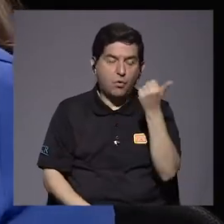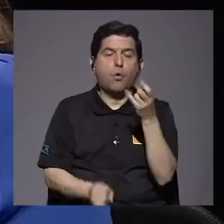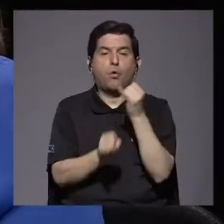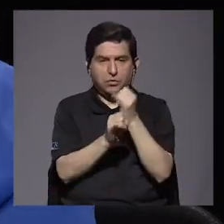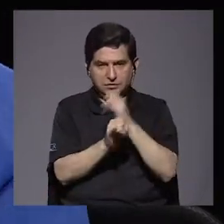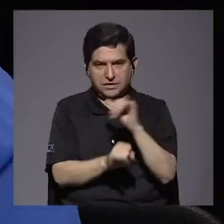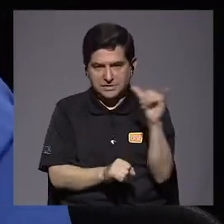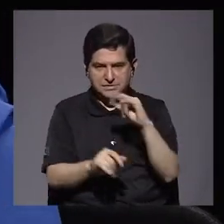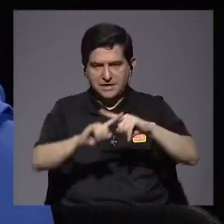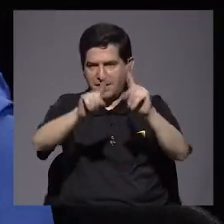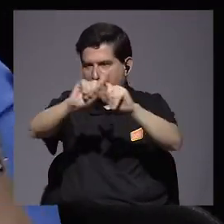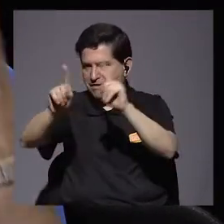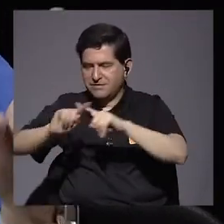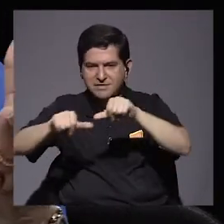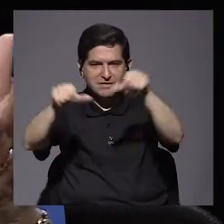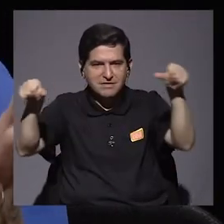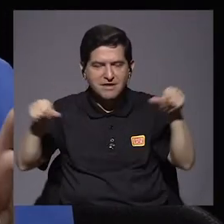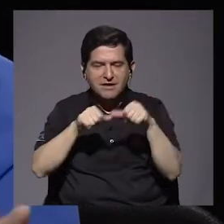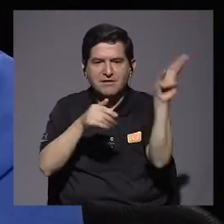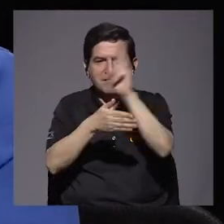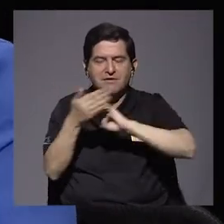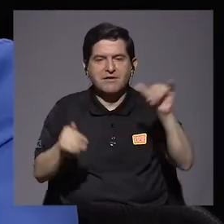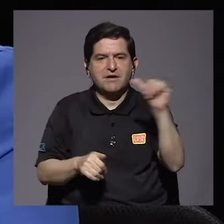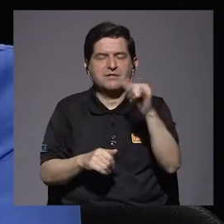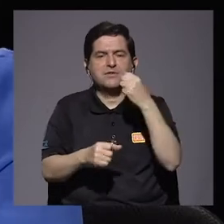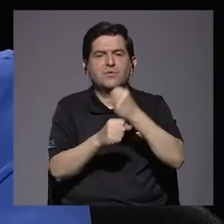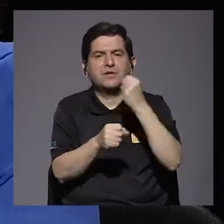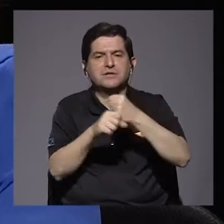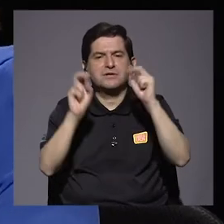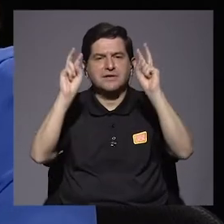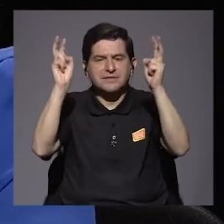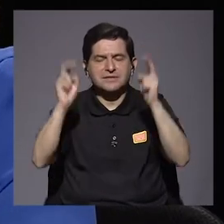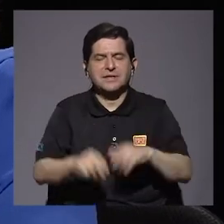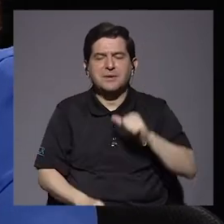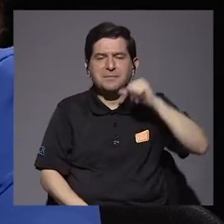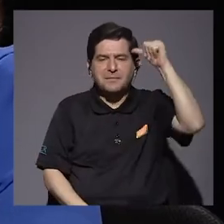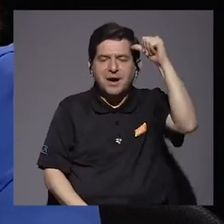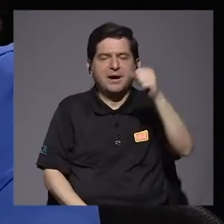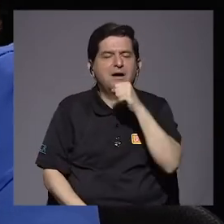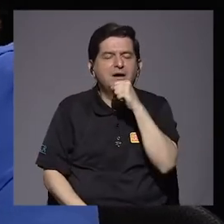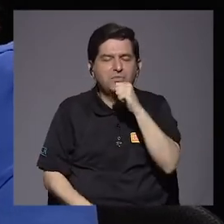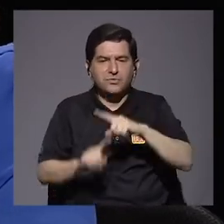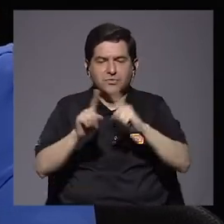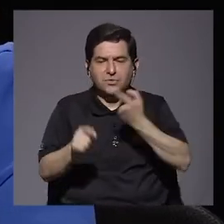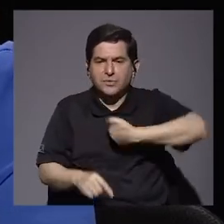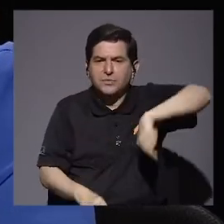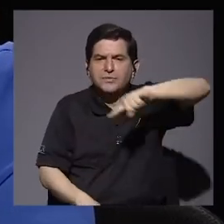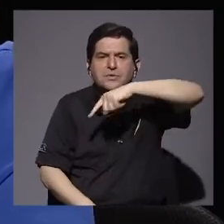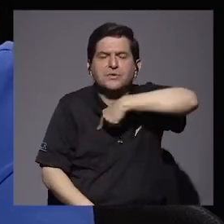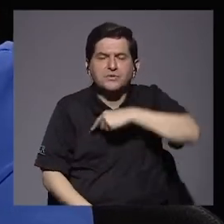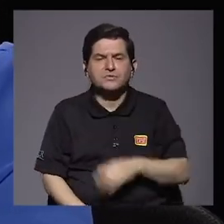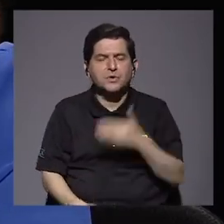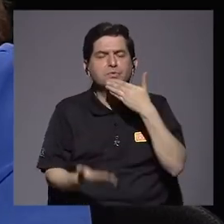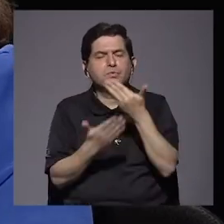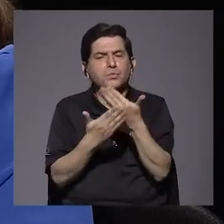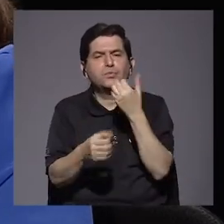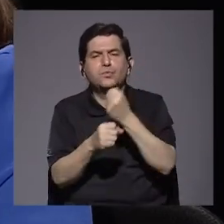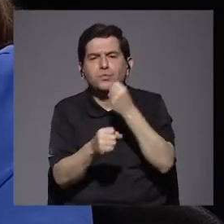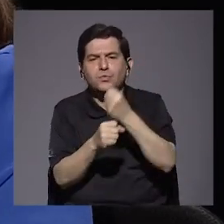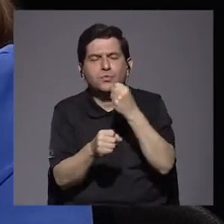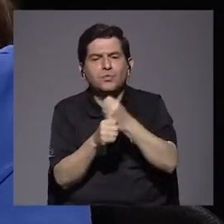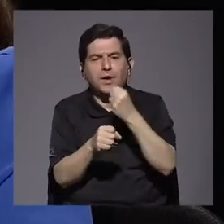otras instancias en otras partes de la universidad que también sí. trabajan el tema del adulto mayor, pero nosotros hemos hecho un muy buen